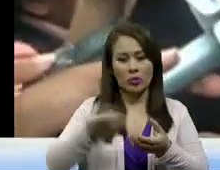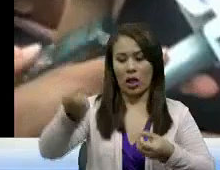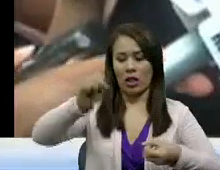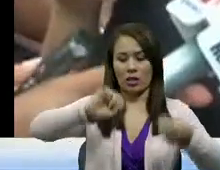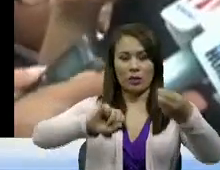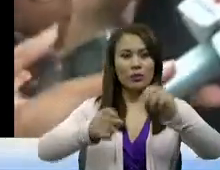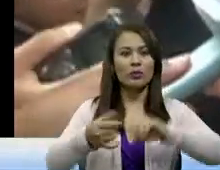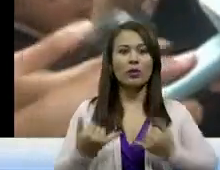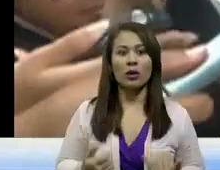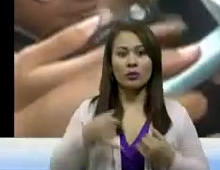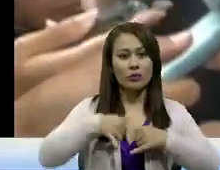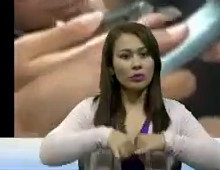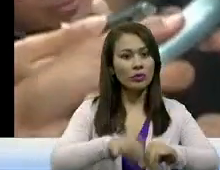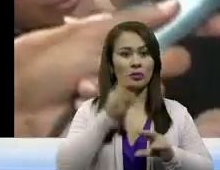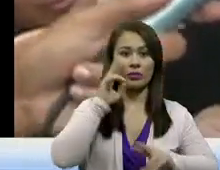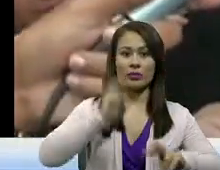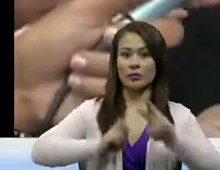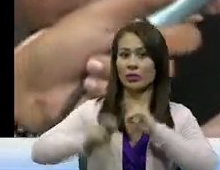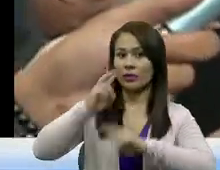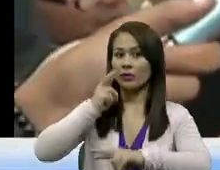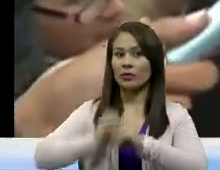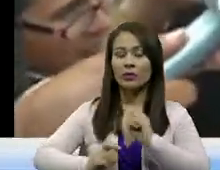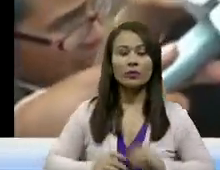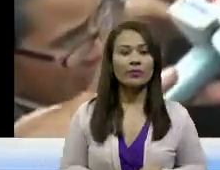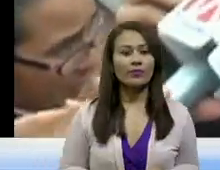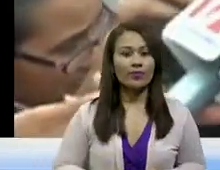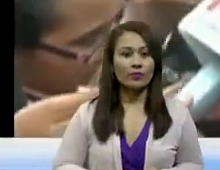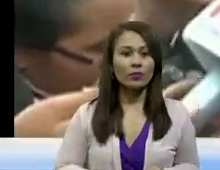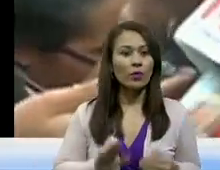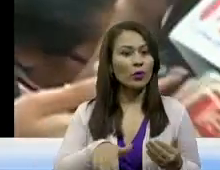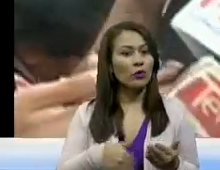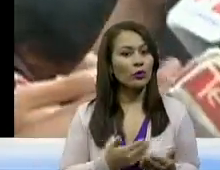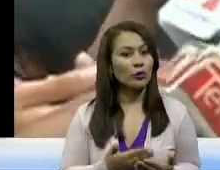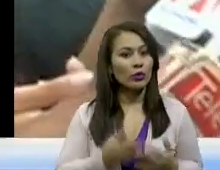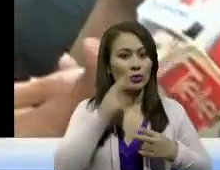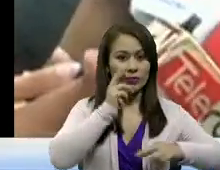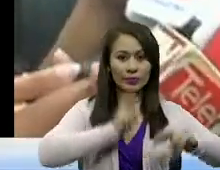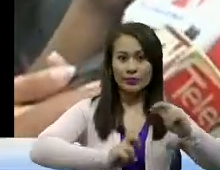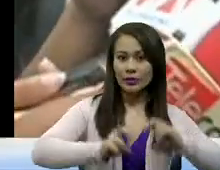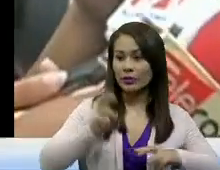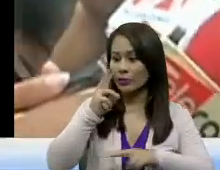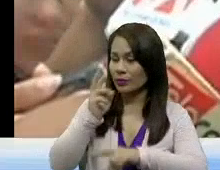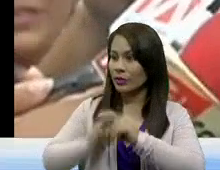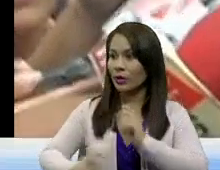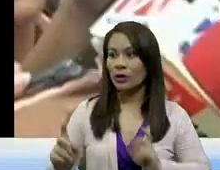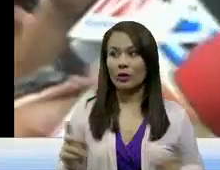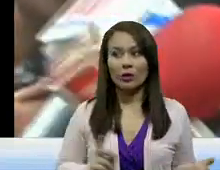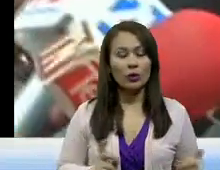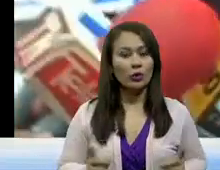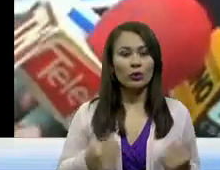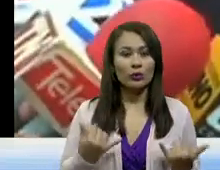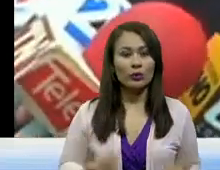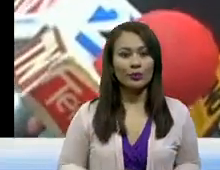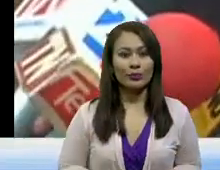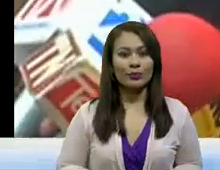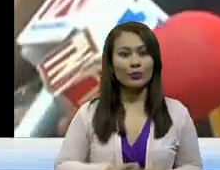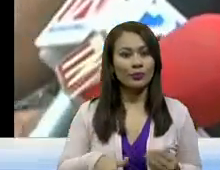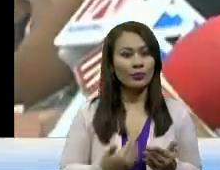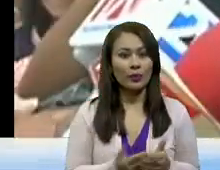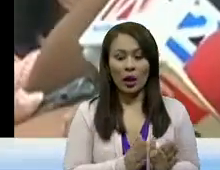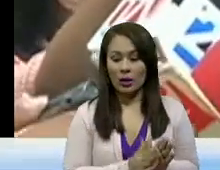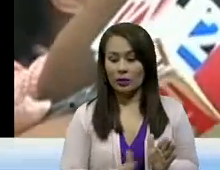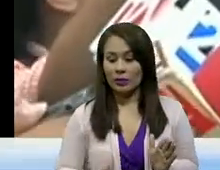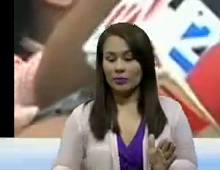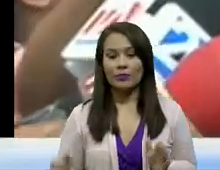siguen realizando los diferentes tejidos de necropsia y un poco los controles ya se vienen realizando. La acción es